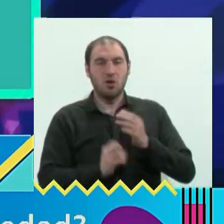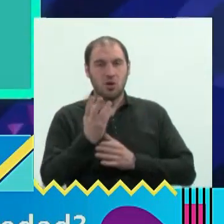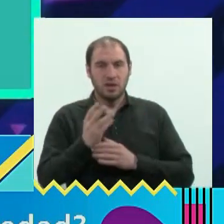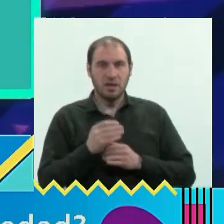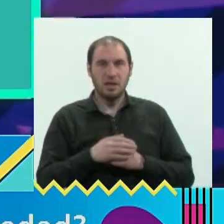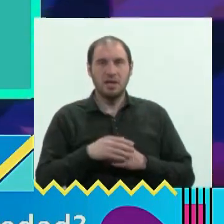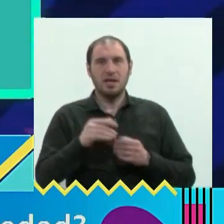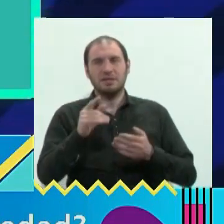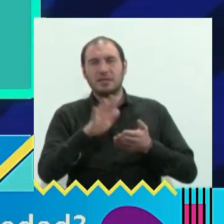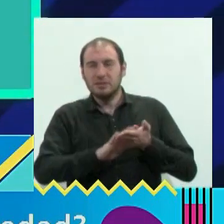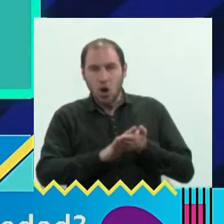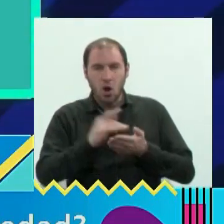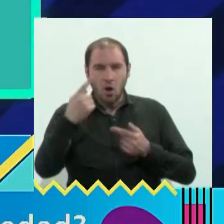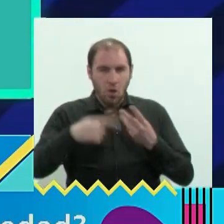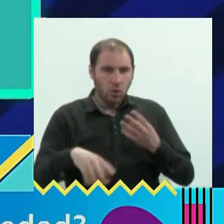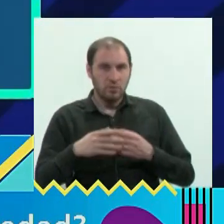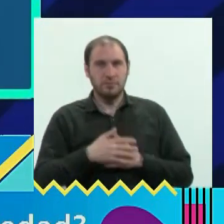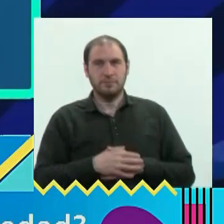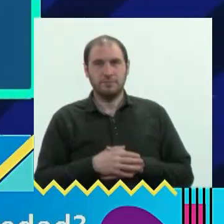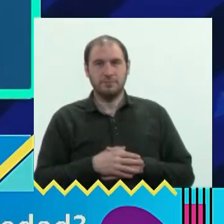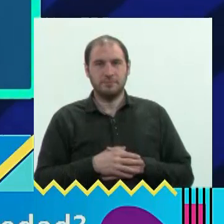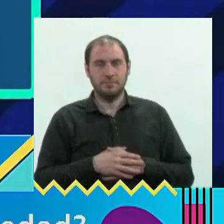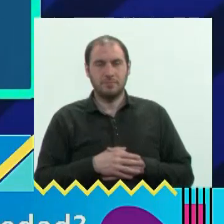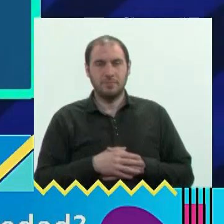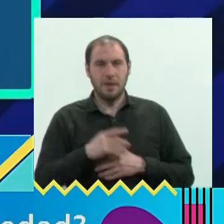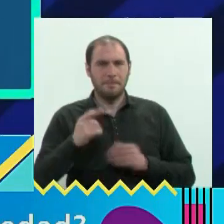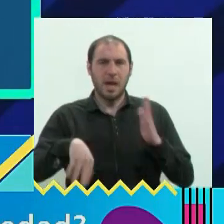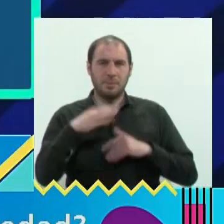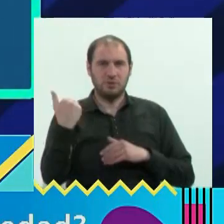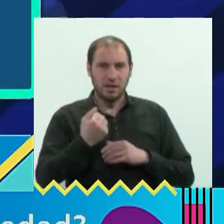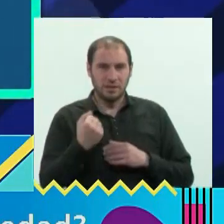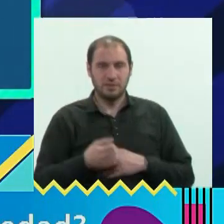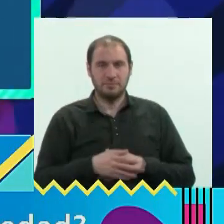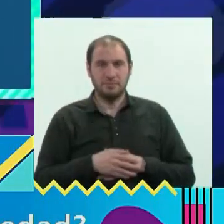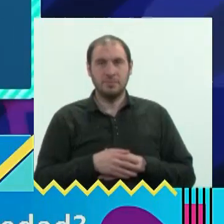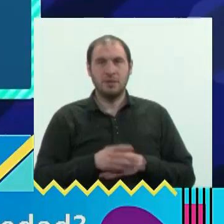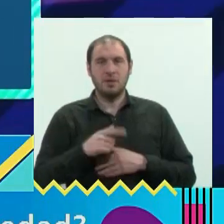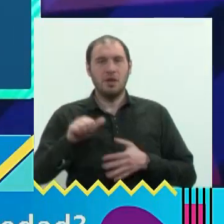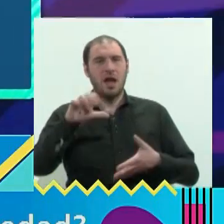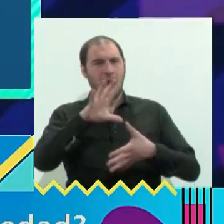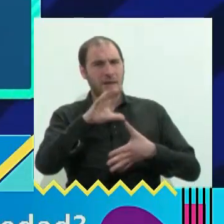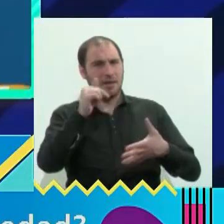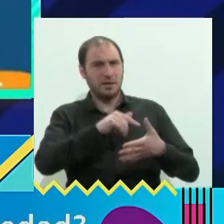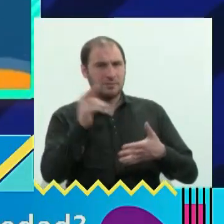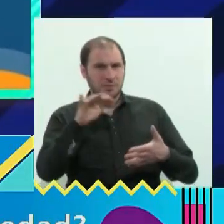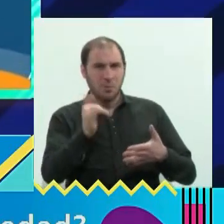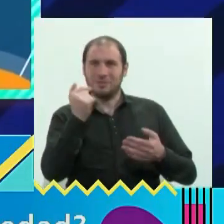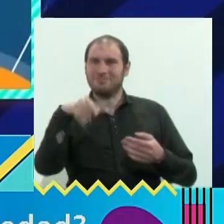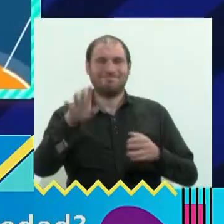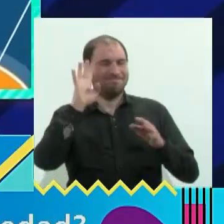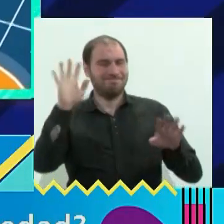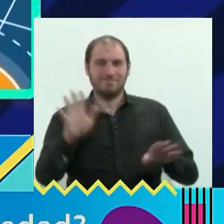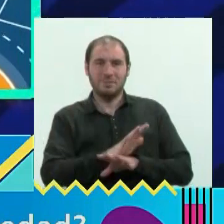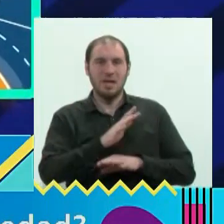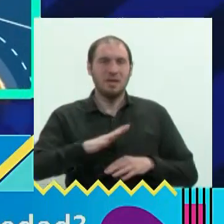parte de los sensores, etcétera, tiene como mayor peso, ¿no? Y cuando llegamos a América nos damos cuenta que nos equivocamos, que la